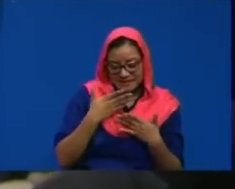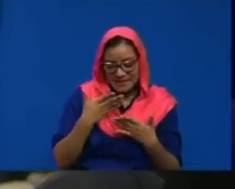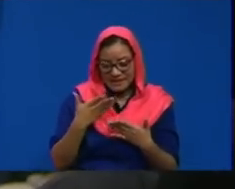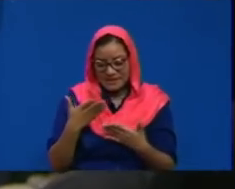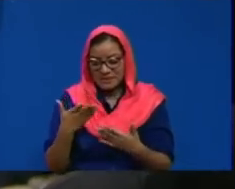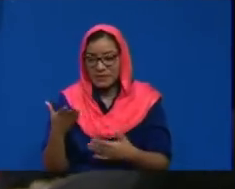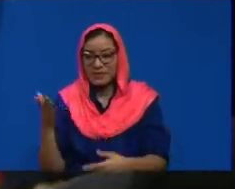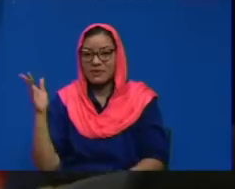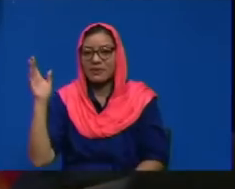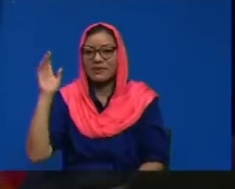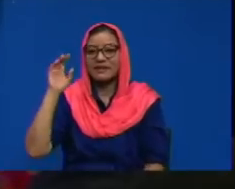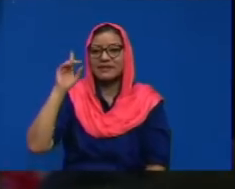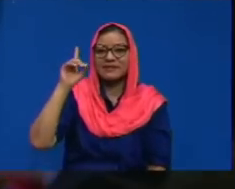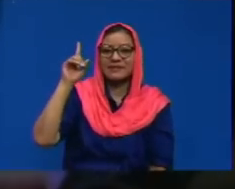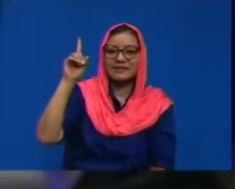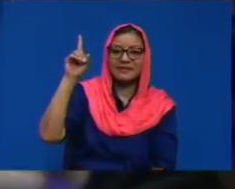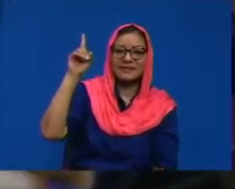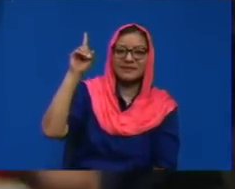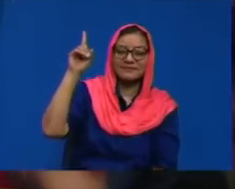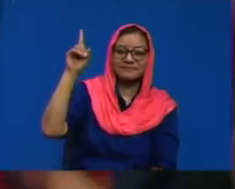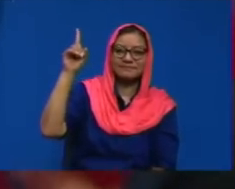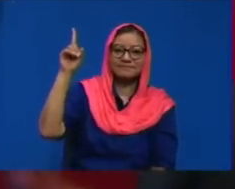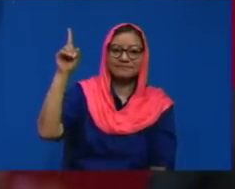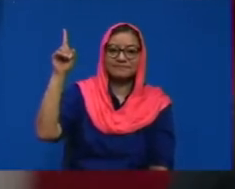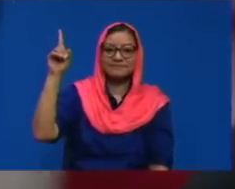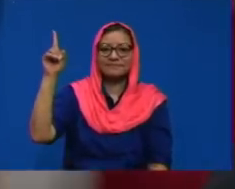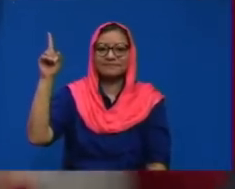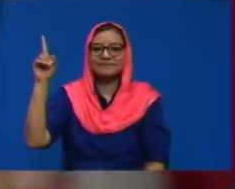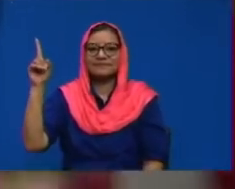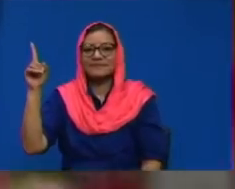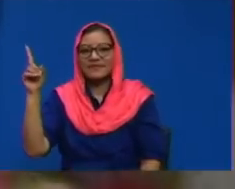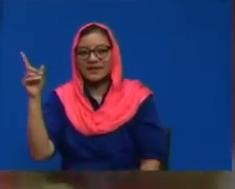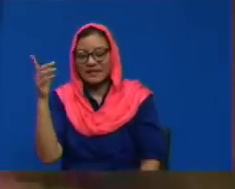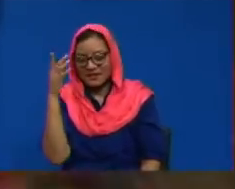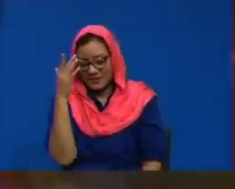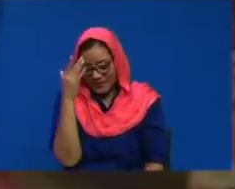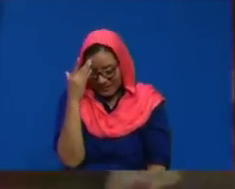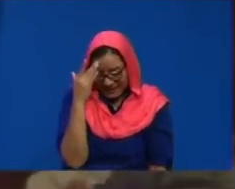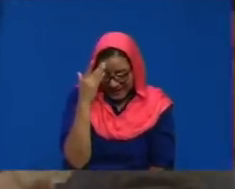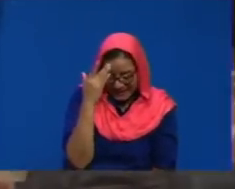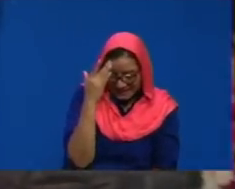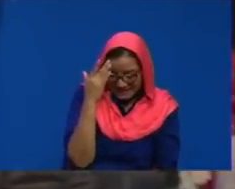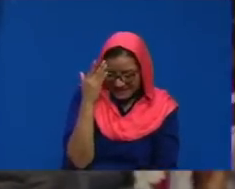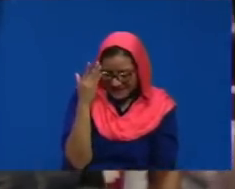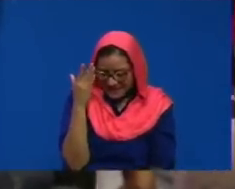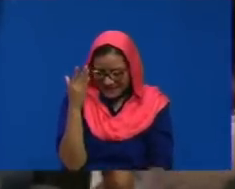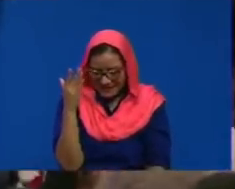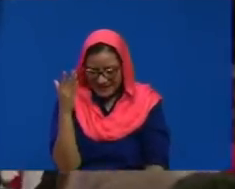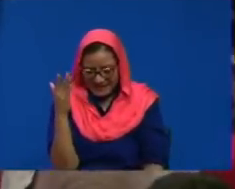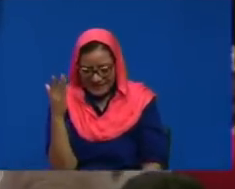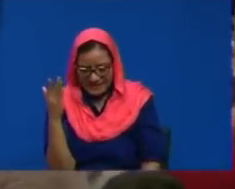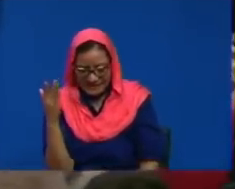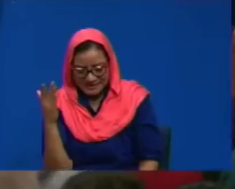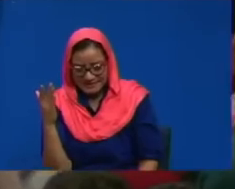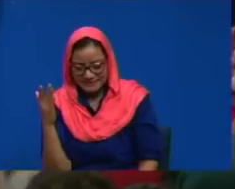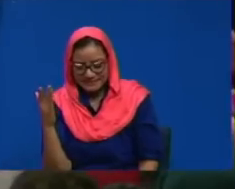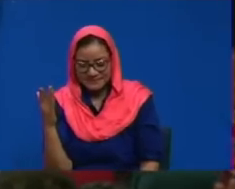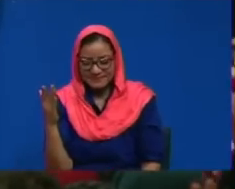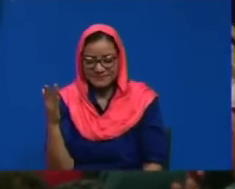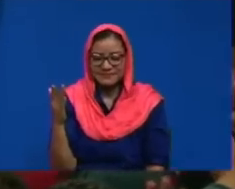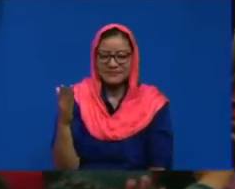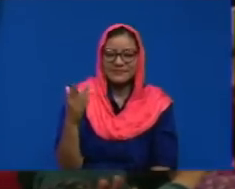Exalte a ti, que te tenga a ti como su primero y su último